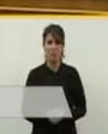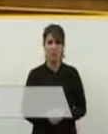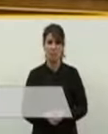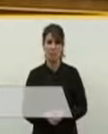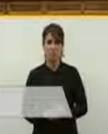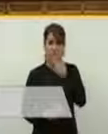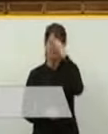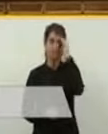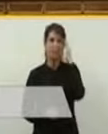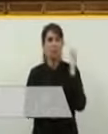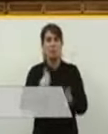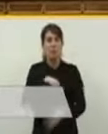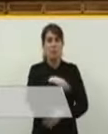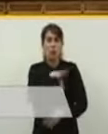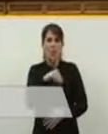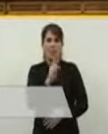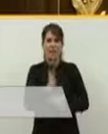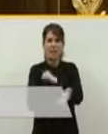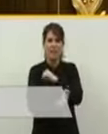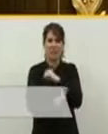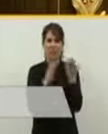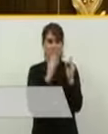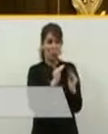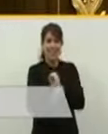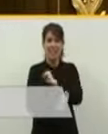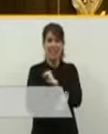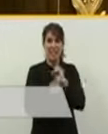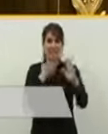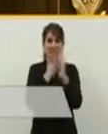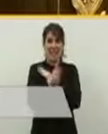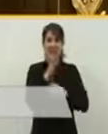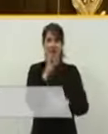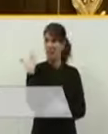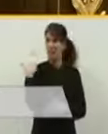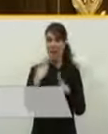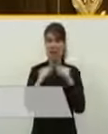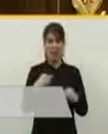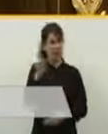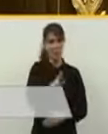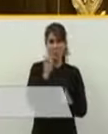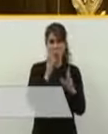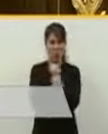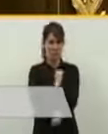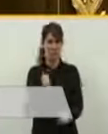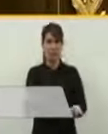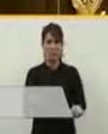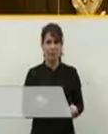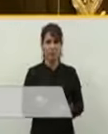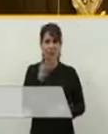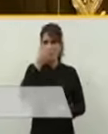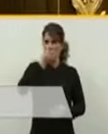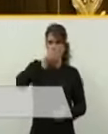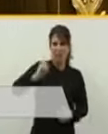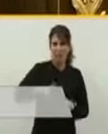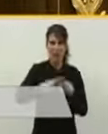No entendemos su estrategia, porque su estrategia está siendo repetir lo que pasó en Andalucía. Despreciar, atacar a la izquierda, a Izquierda